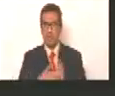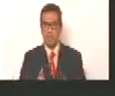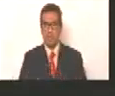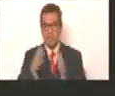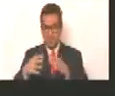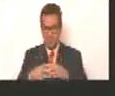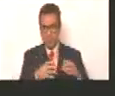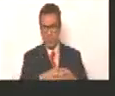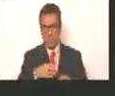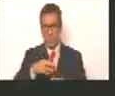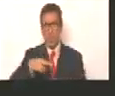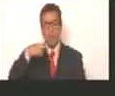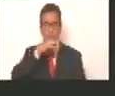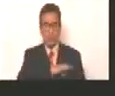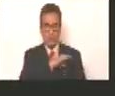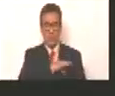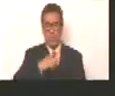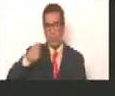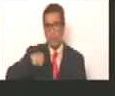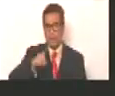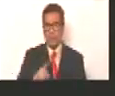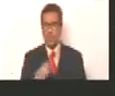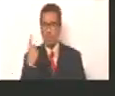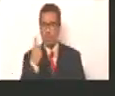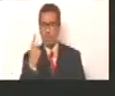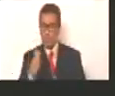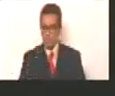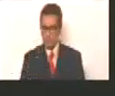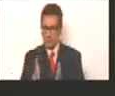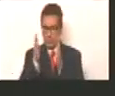socialista debe ser un solo bloque.